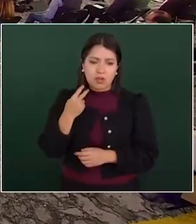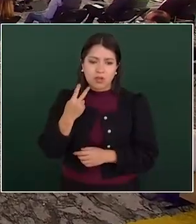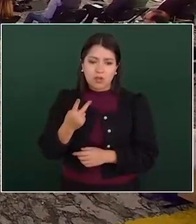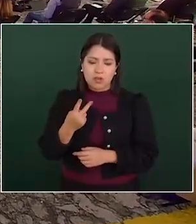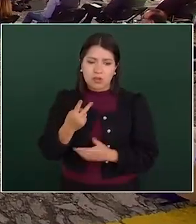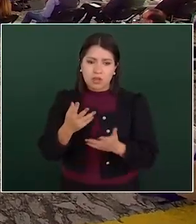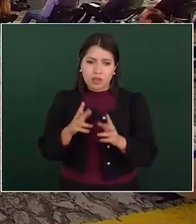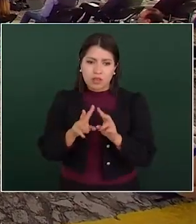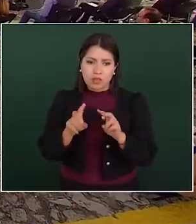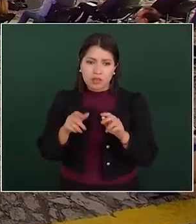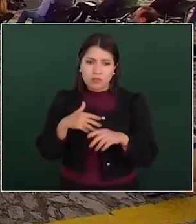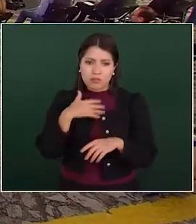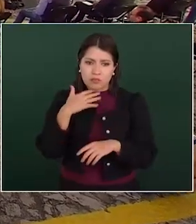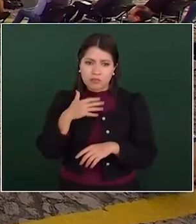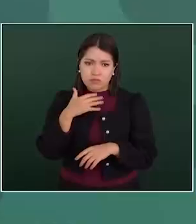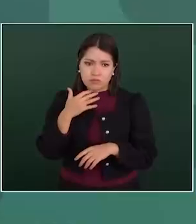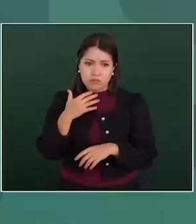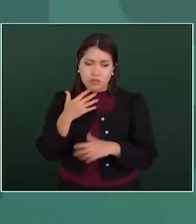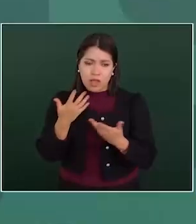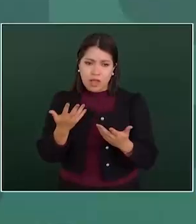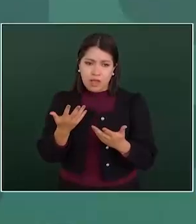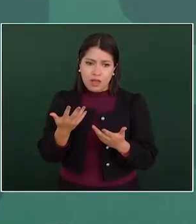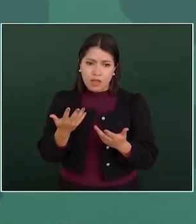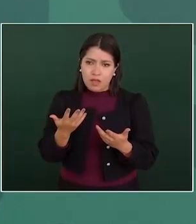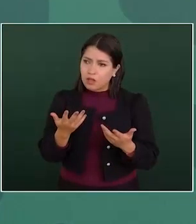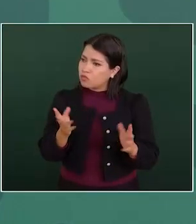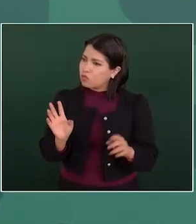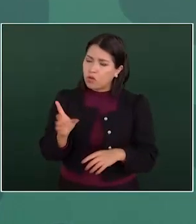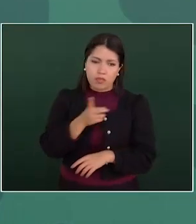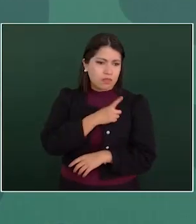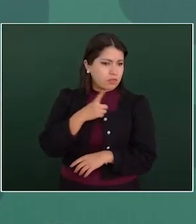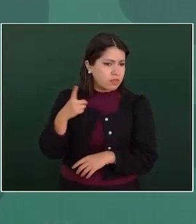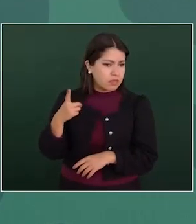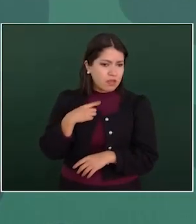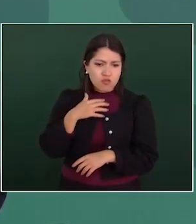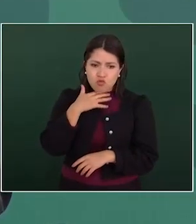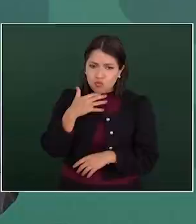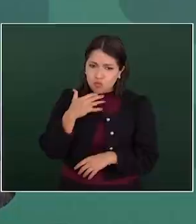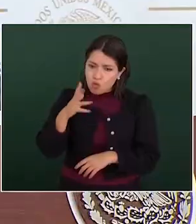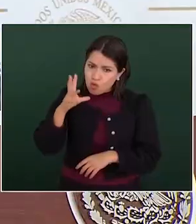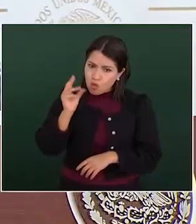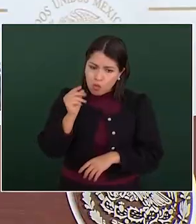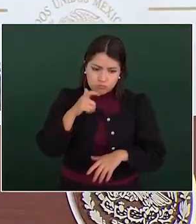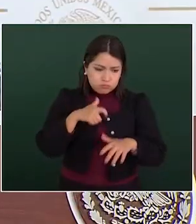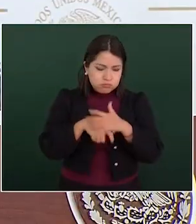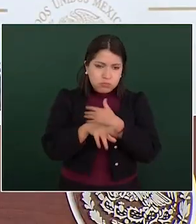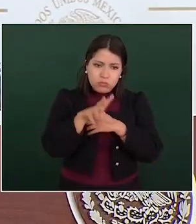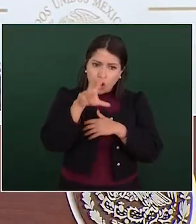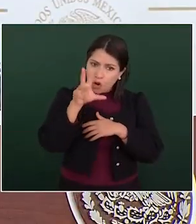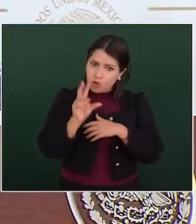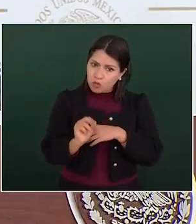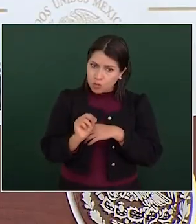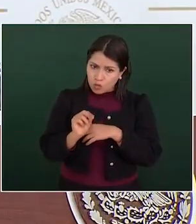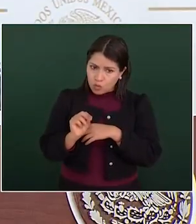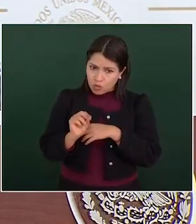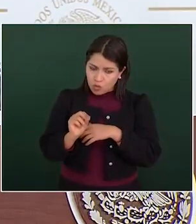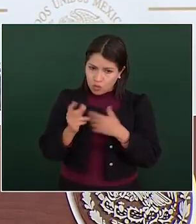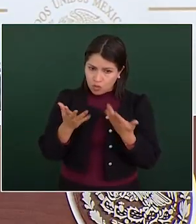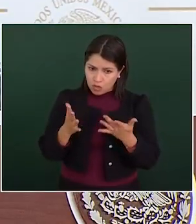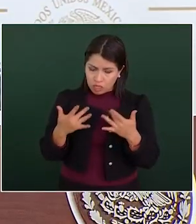también? Pues que no debe de haber corrupción, cero impunidad, y